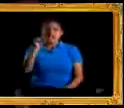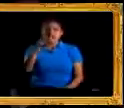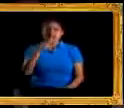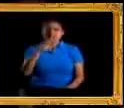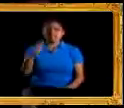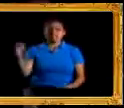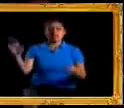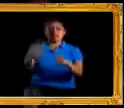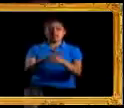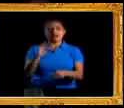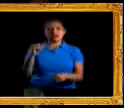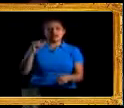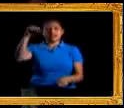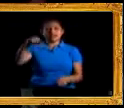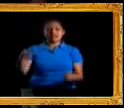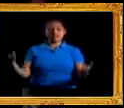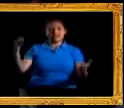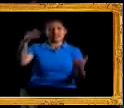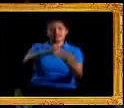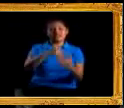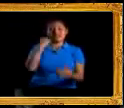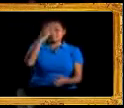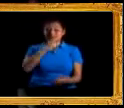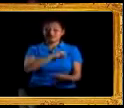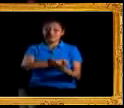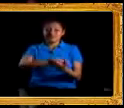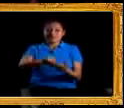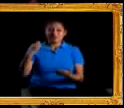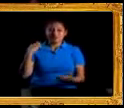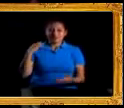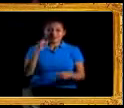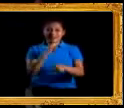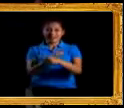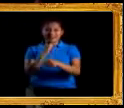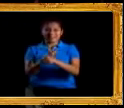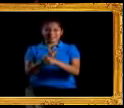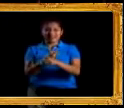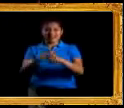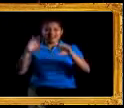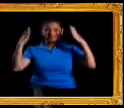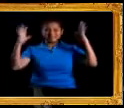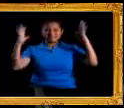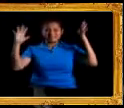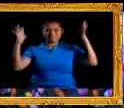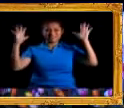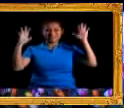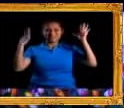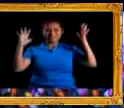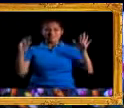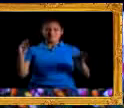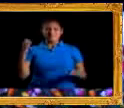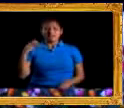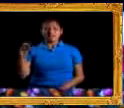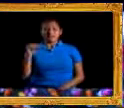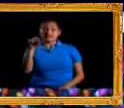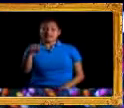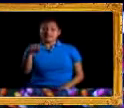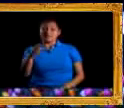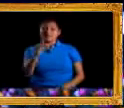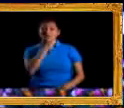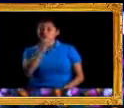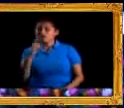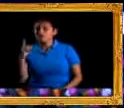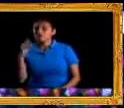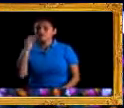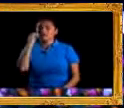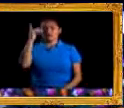está trayendo el Espíritu Santo a la iglesia, a la amada, a la que está buscando al Señor.